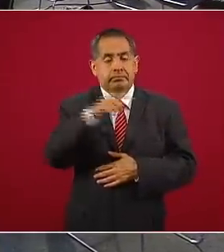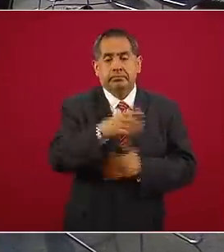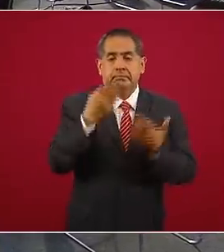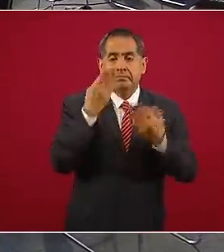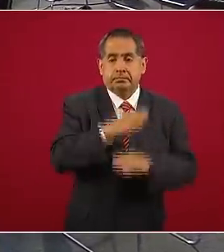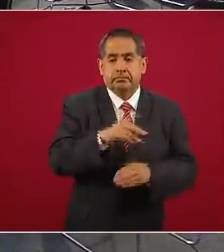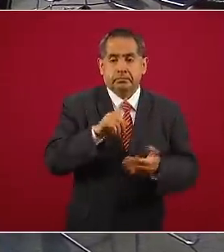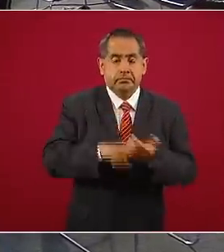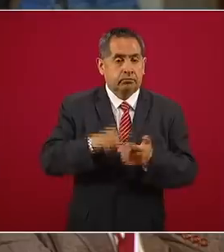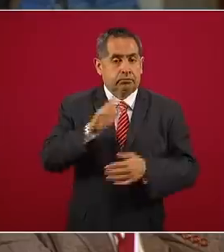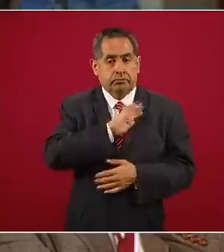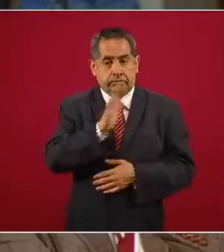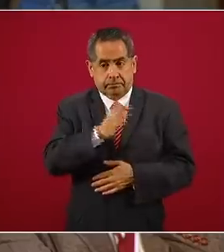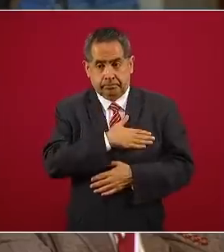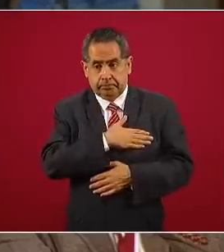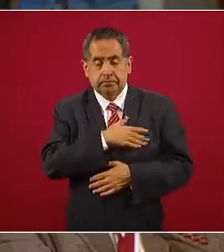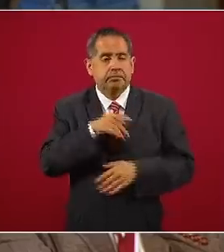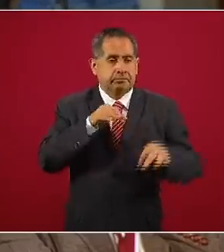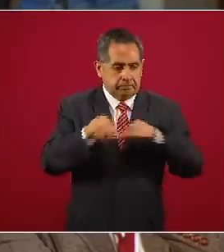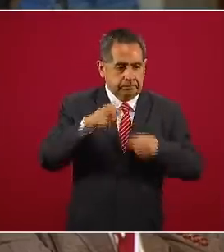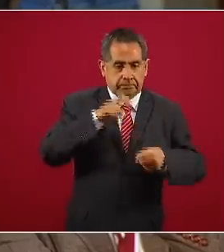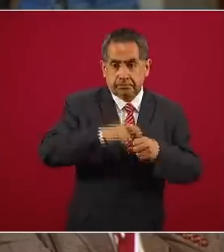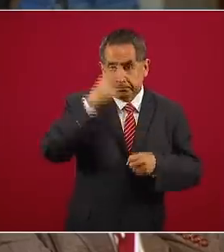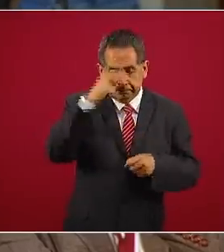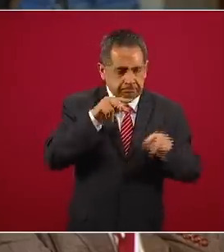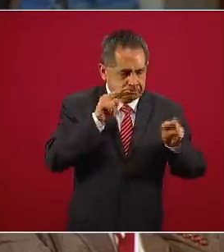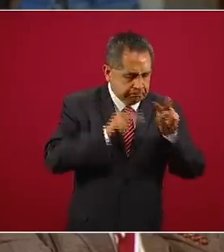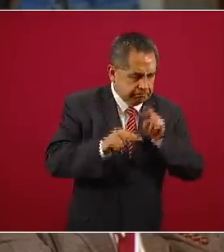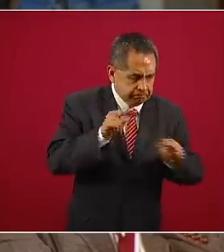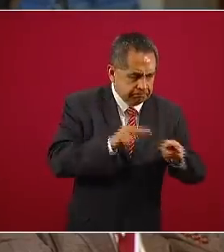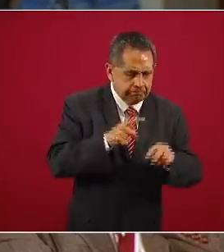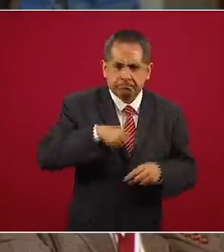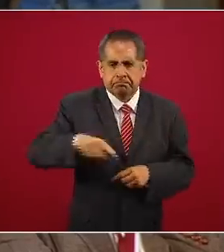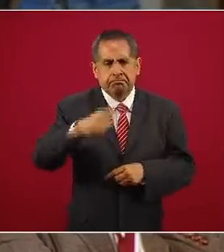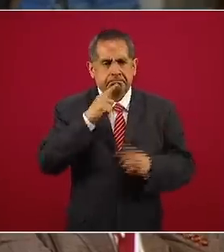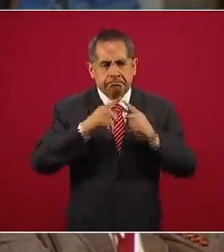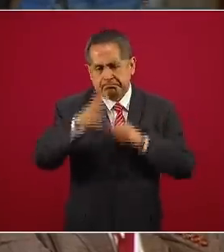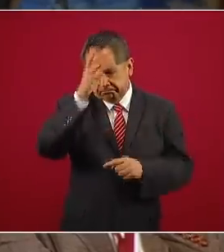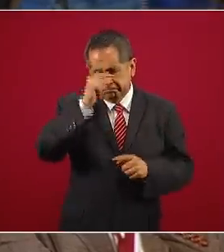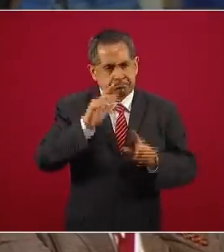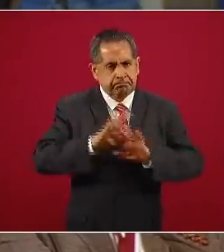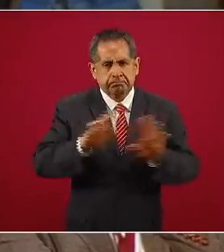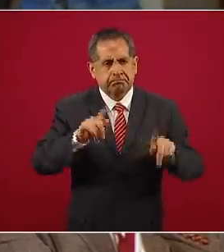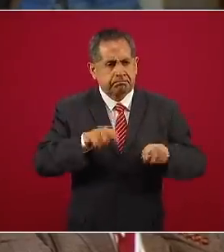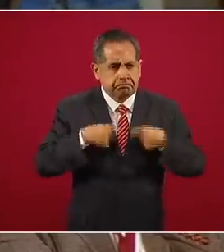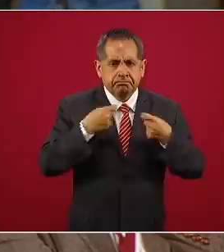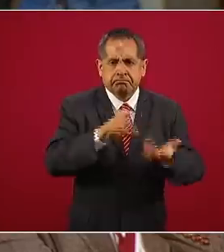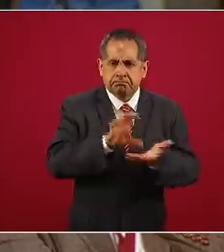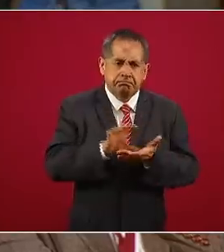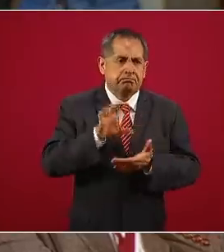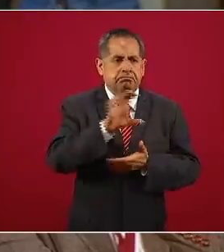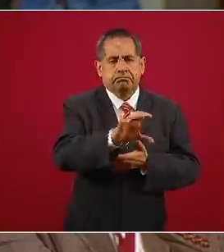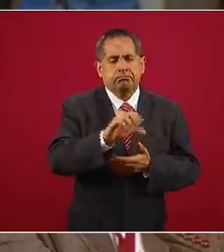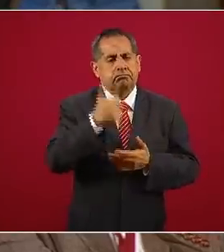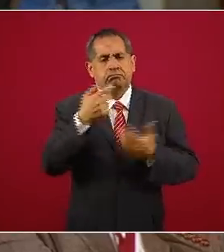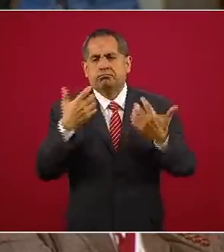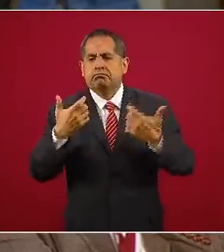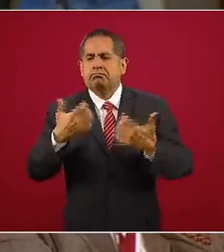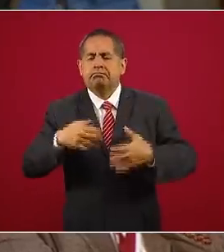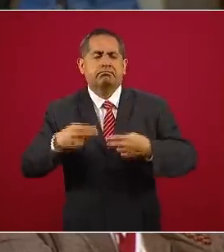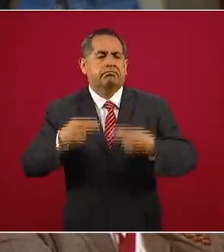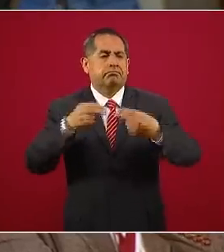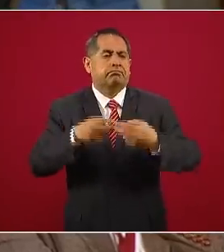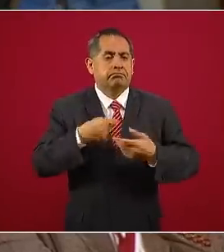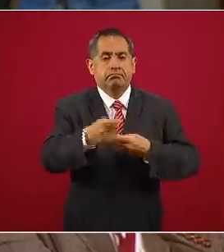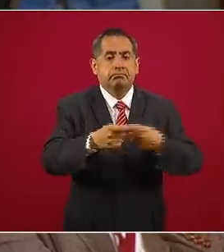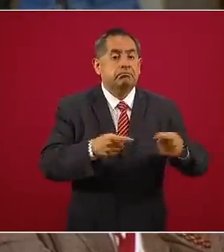banco de origen español que trabajan en méxico acordaron entregar ese dinero así como la de otros empresarios que